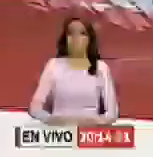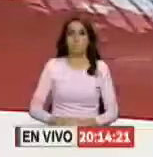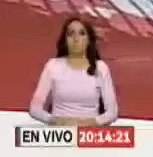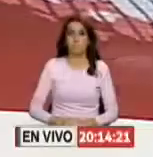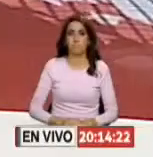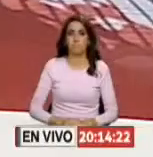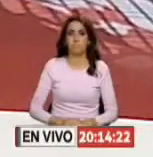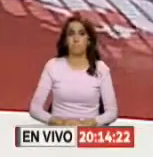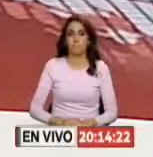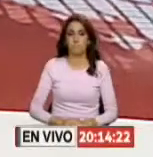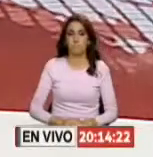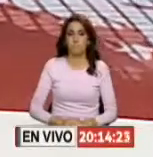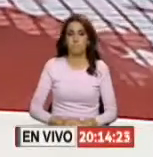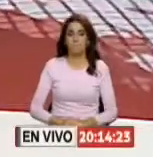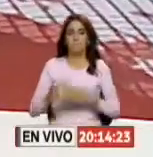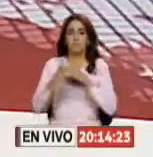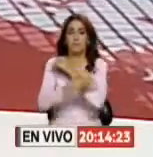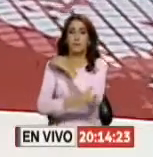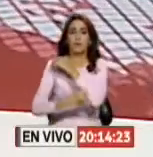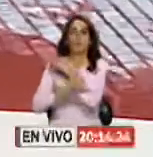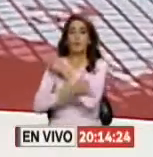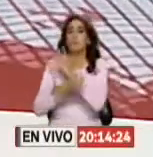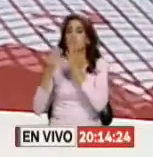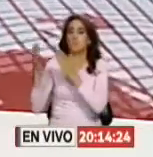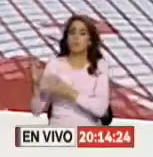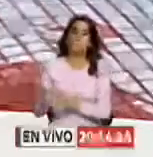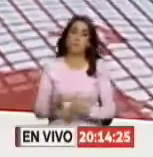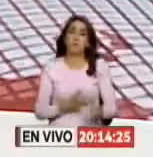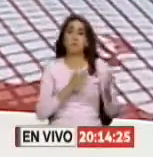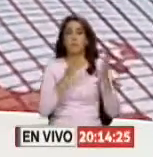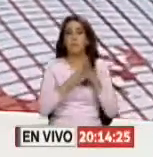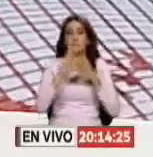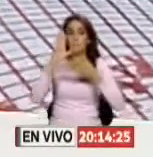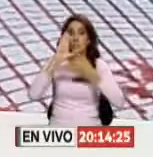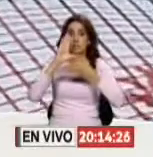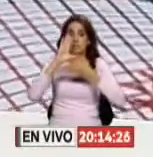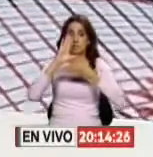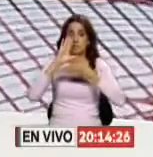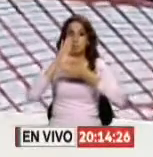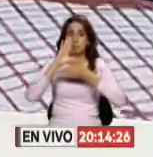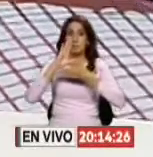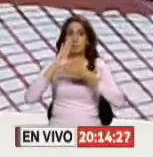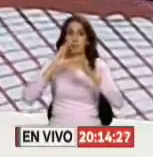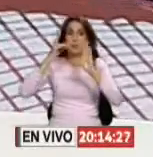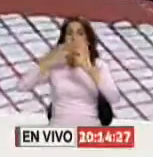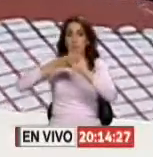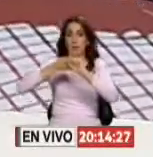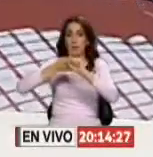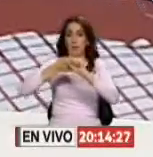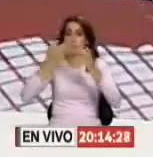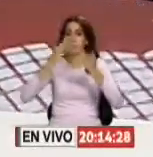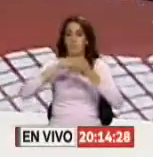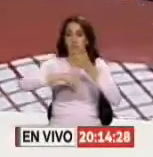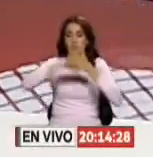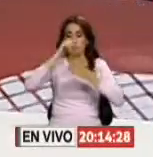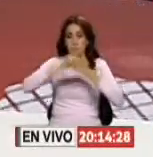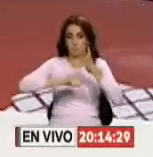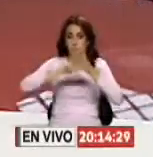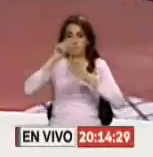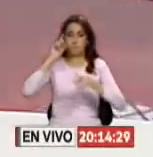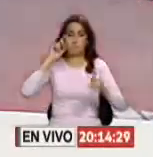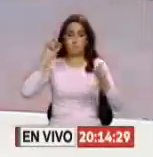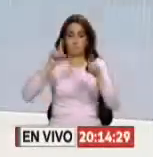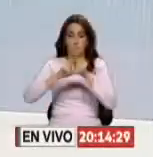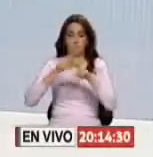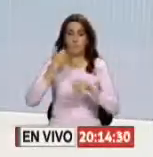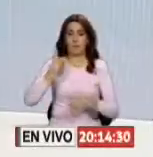Telediario. Los países que forman parte de la Policía de las Américas, Ameripol, participaron de la firma de ratificación del Acuerdo de